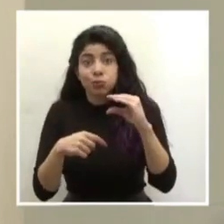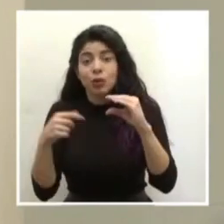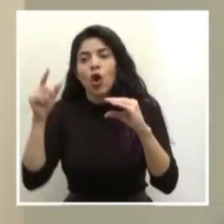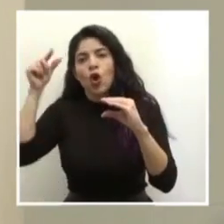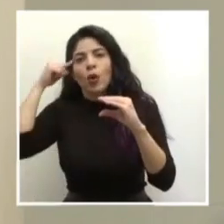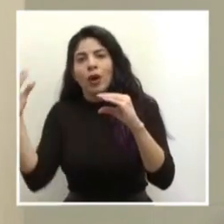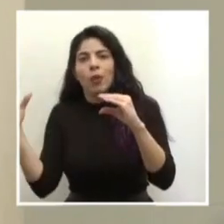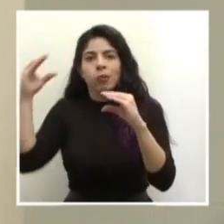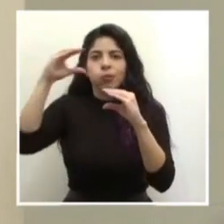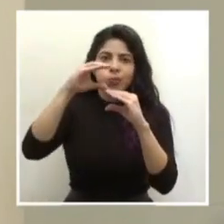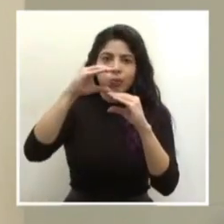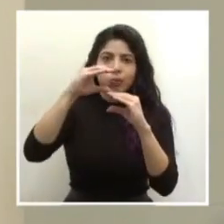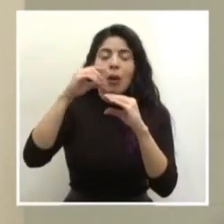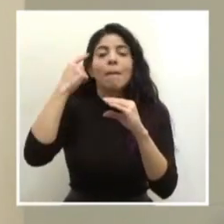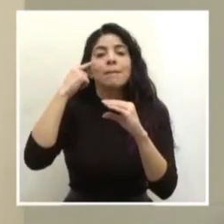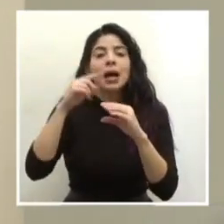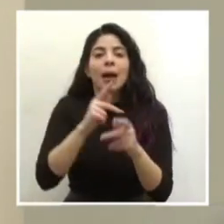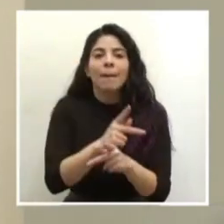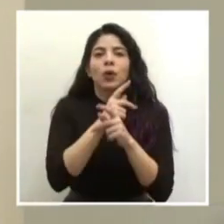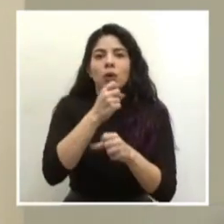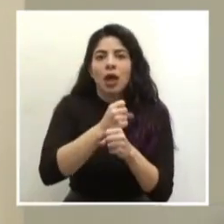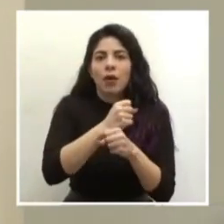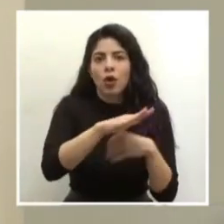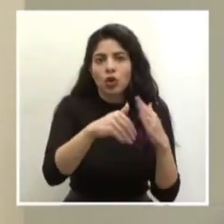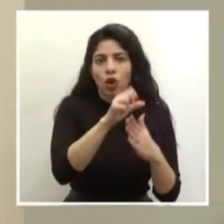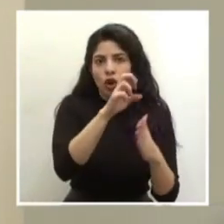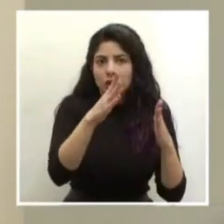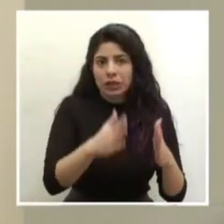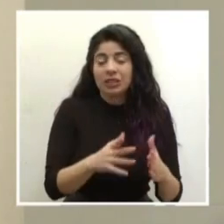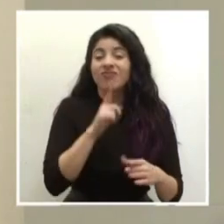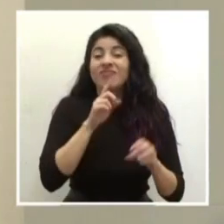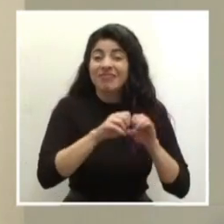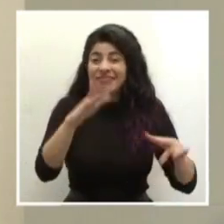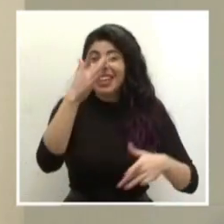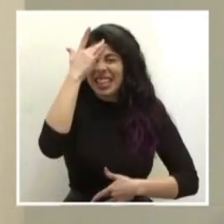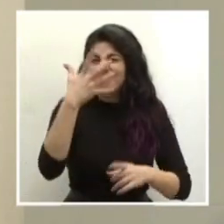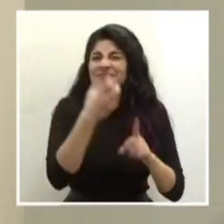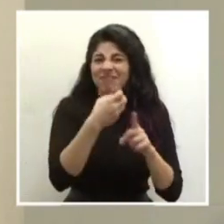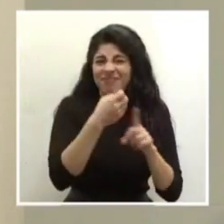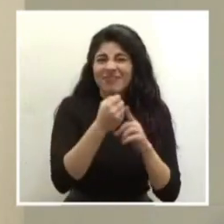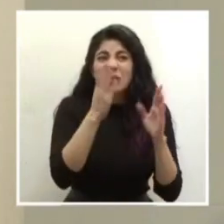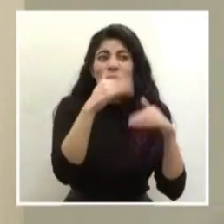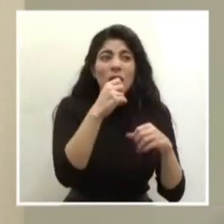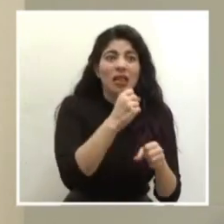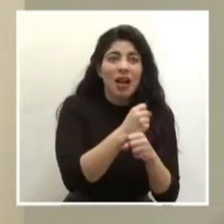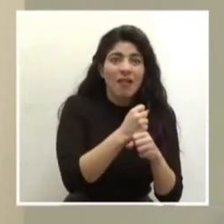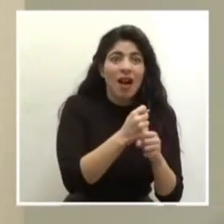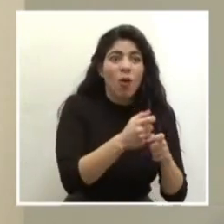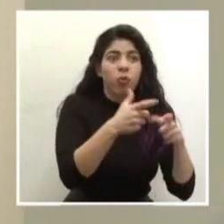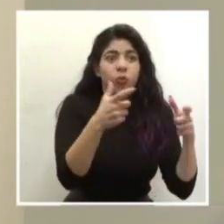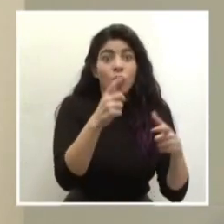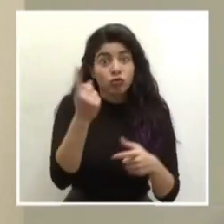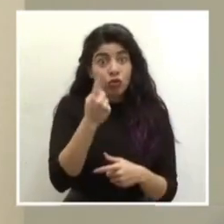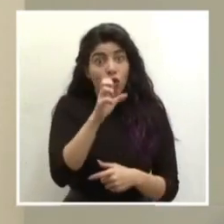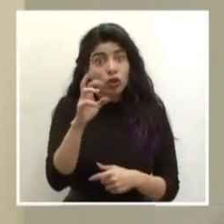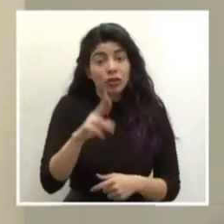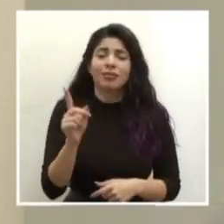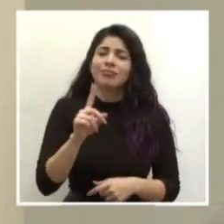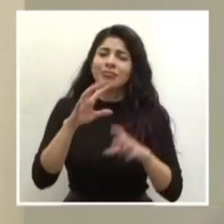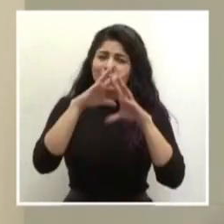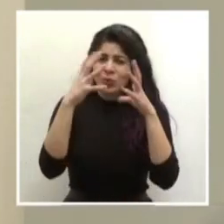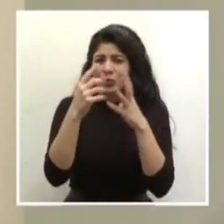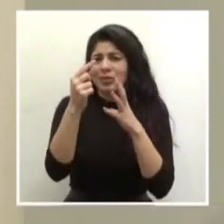empleo de las y los costarricenses. La pandemia está afectando en materia de desempleo no solo a Costa Rica, a todo el mundo, pero